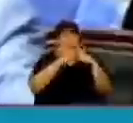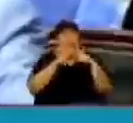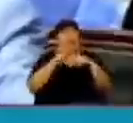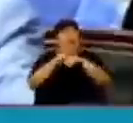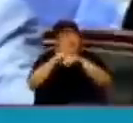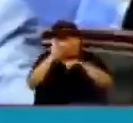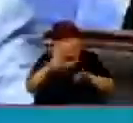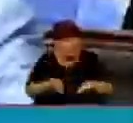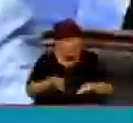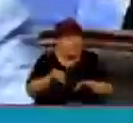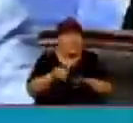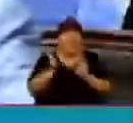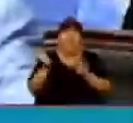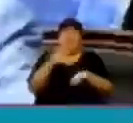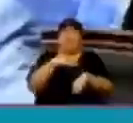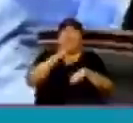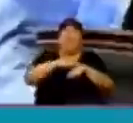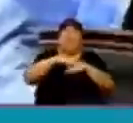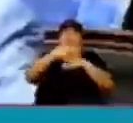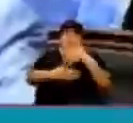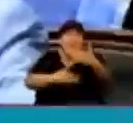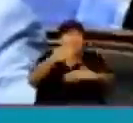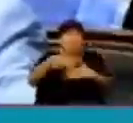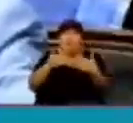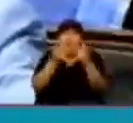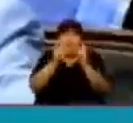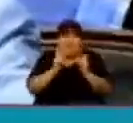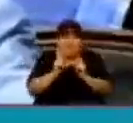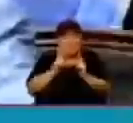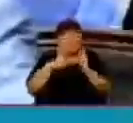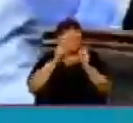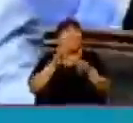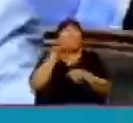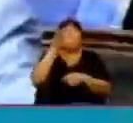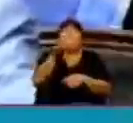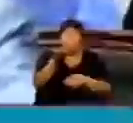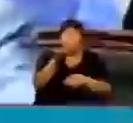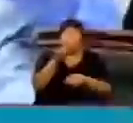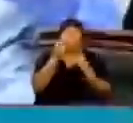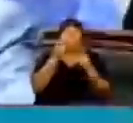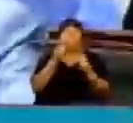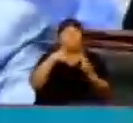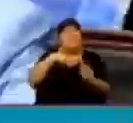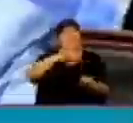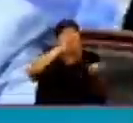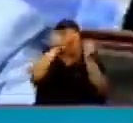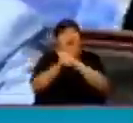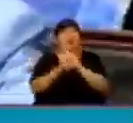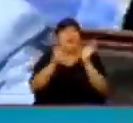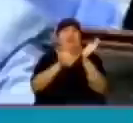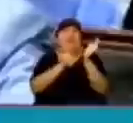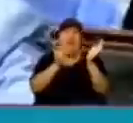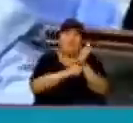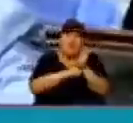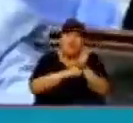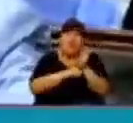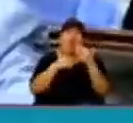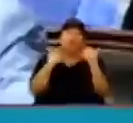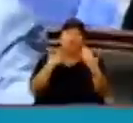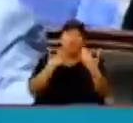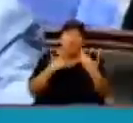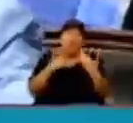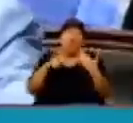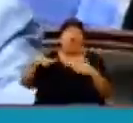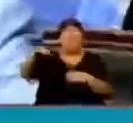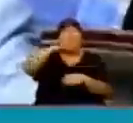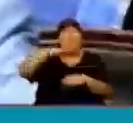Y el país va a salir al frente rápidamente. Sí, a una unificación cambiaria. Ajá. Lo que pasa es que todos discuten cómo se unifica el tipo de cambio, tener una brecha de